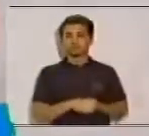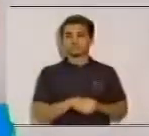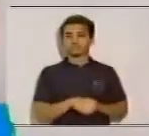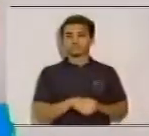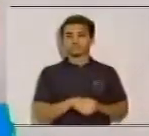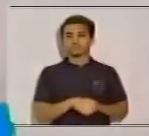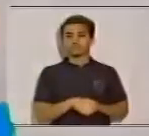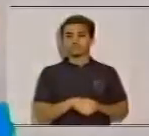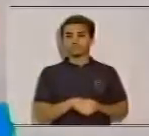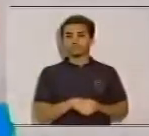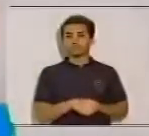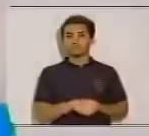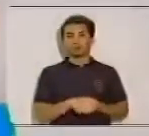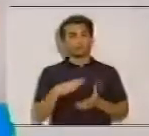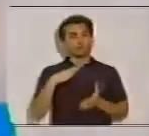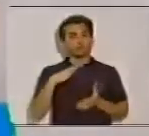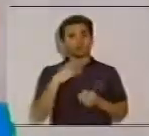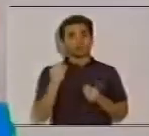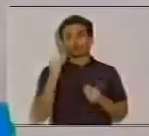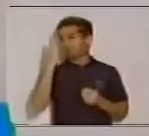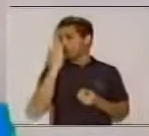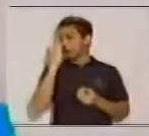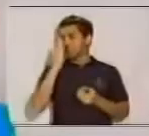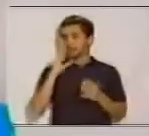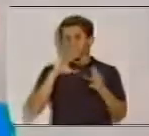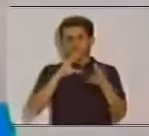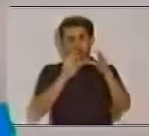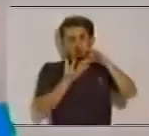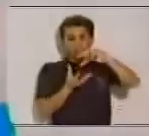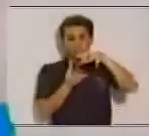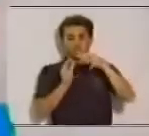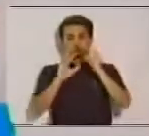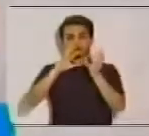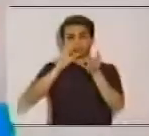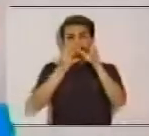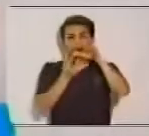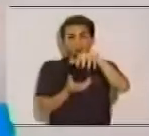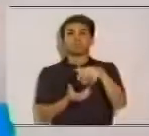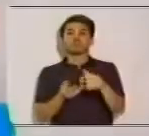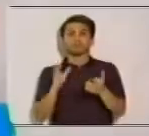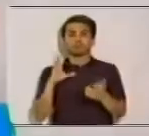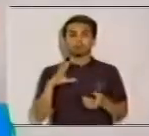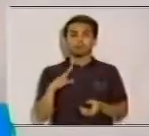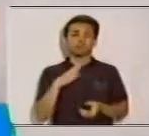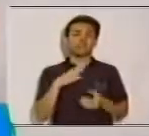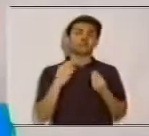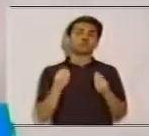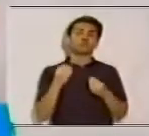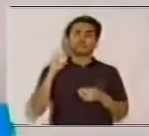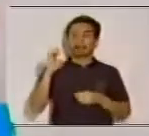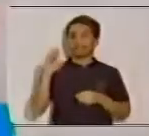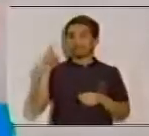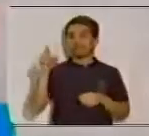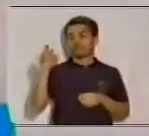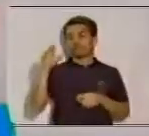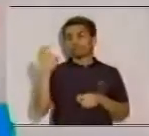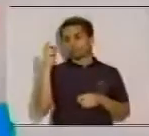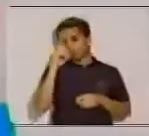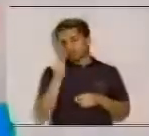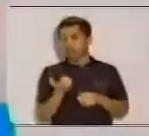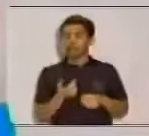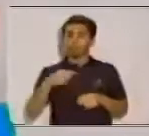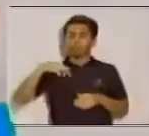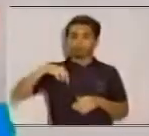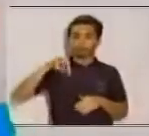tiene muchas caras, diríamos, ¿verdad? En realidad tiene muchos edros. Entonces, es un poliedro. En lo que estoy